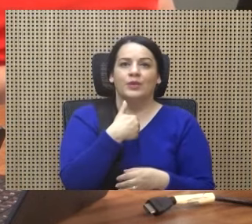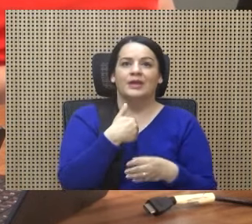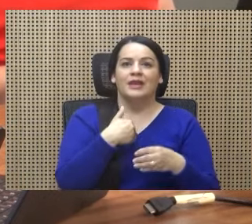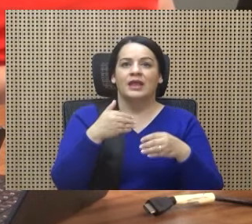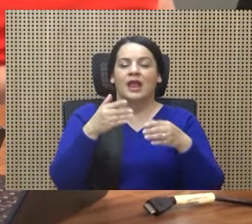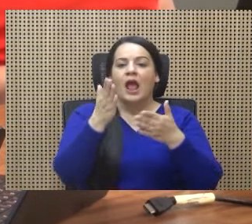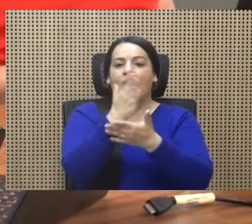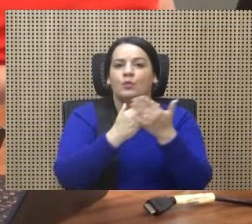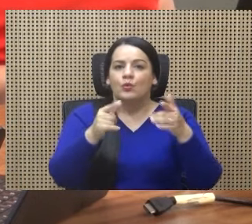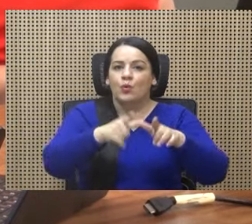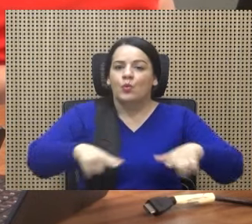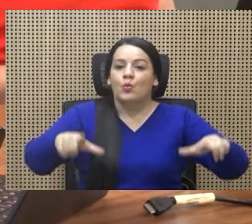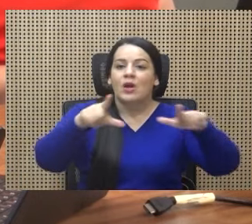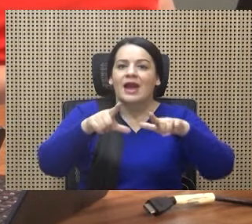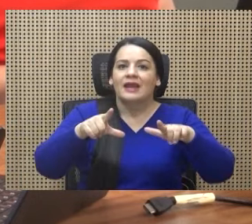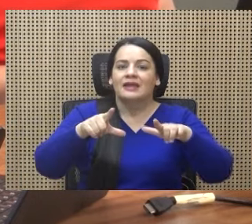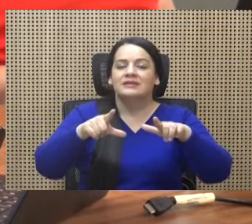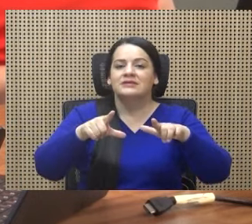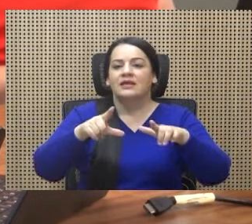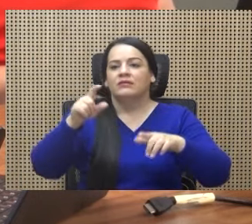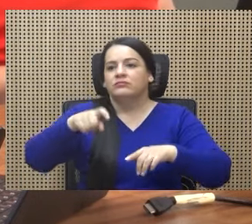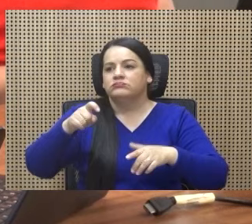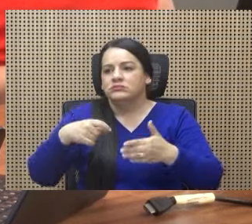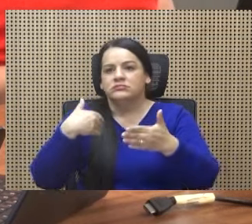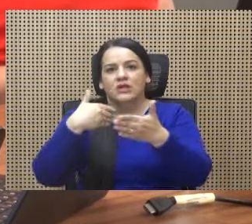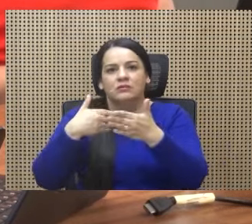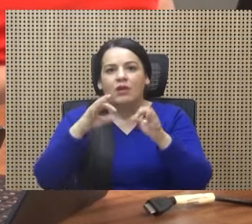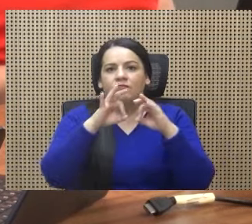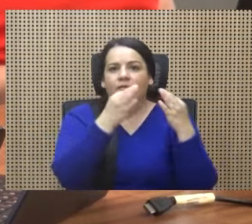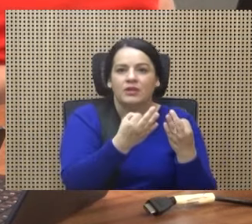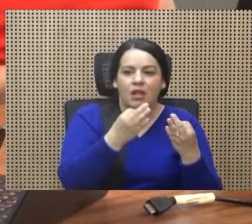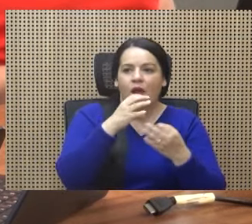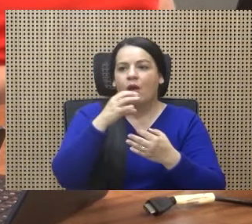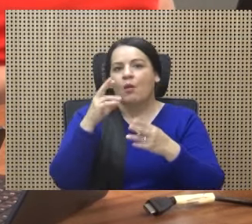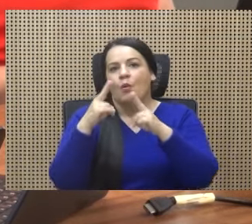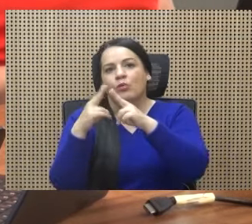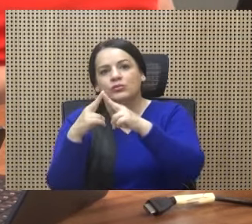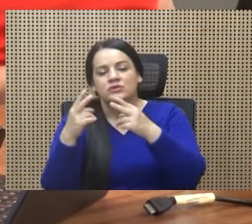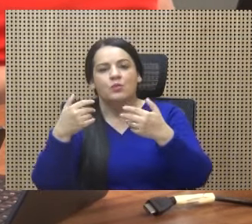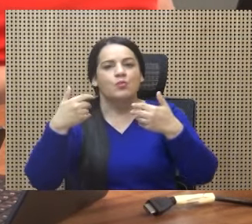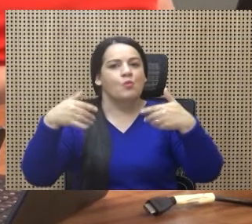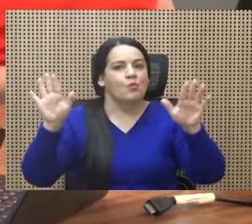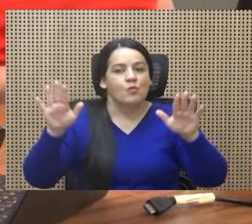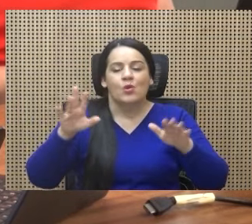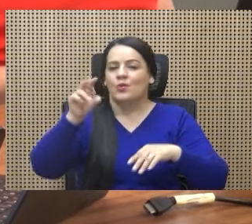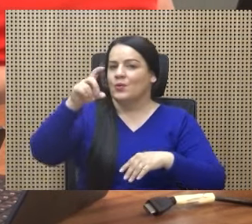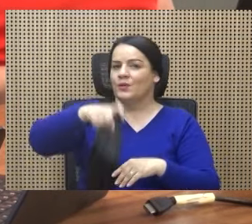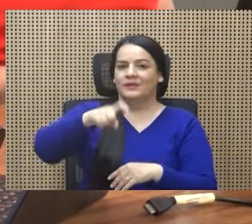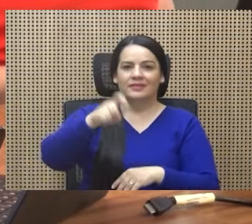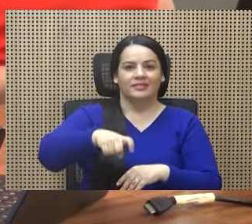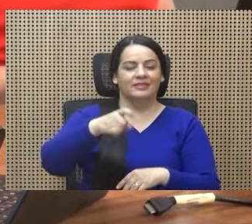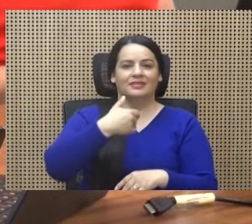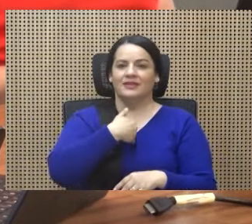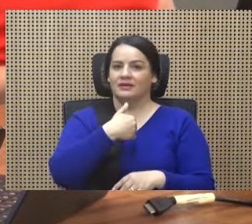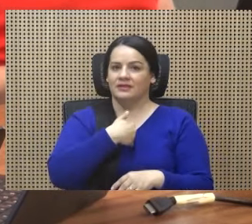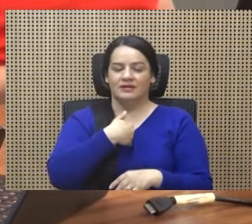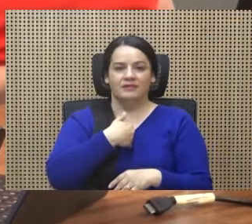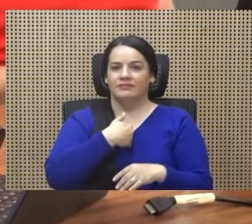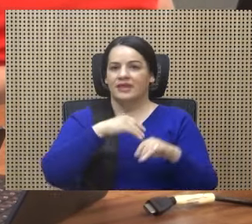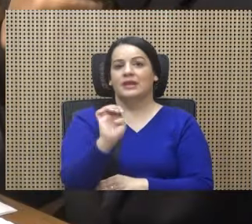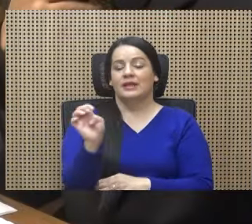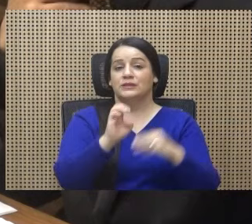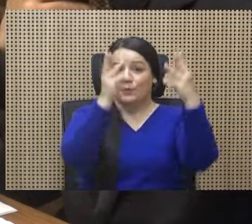requeridos cercanos de familiares conocidos o lo que hubiese sido eh No necesariamente tenían o requerían estar